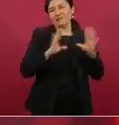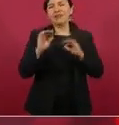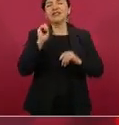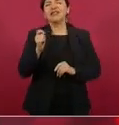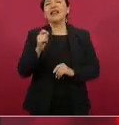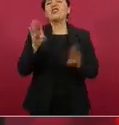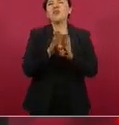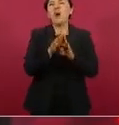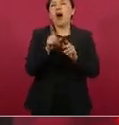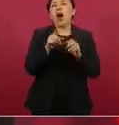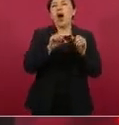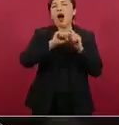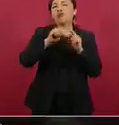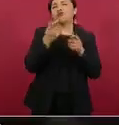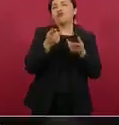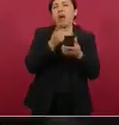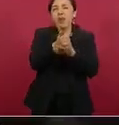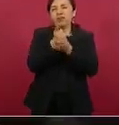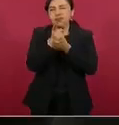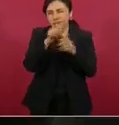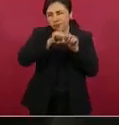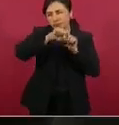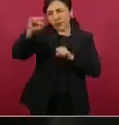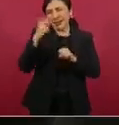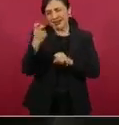cañonazos de todo tipo,